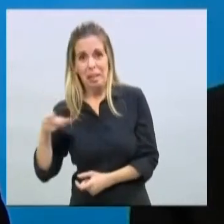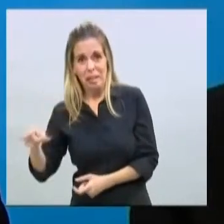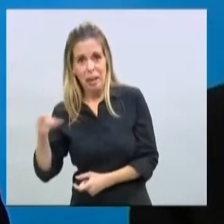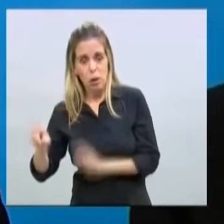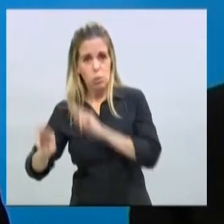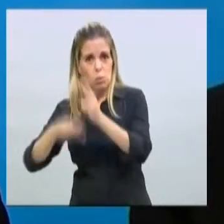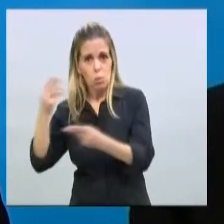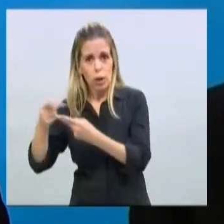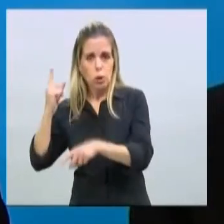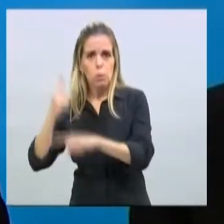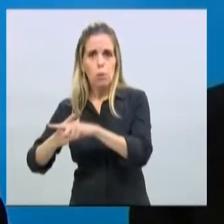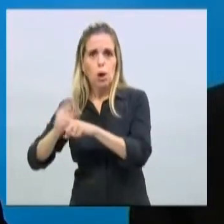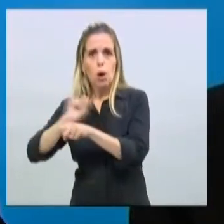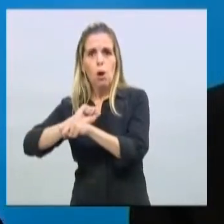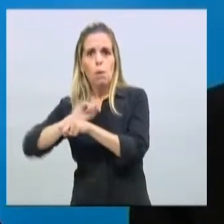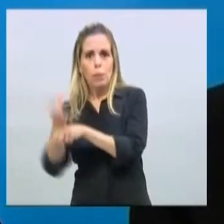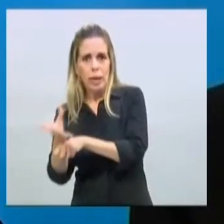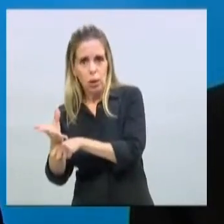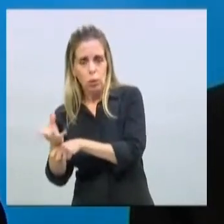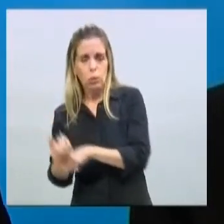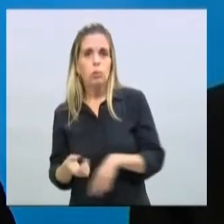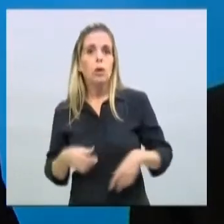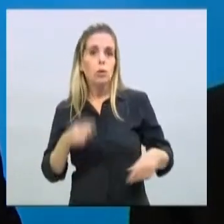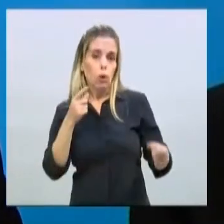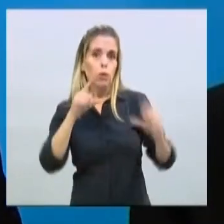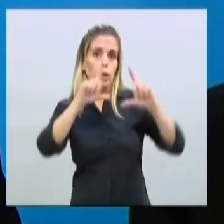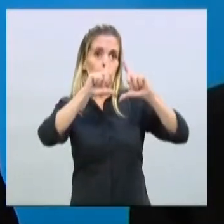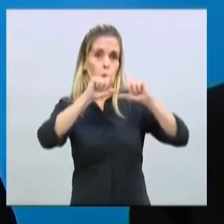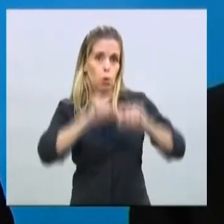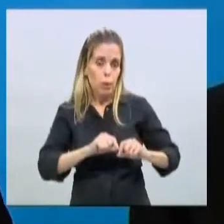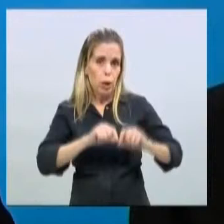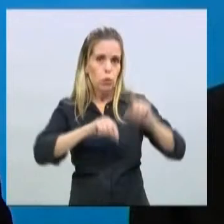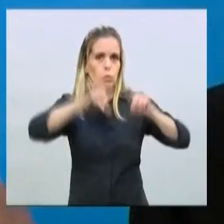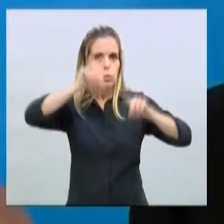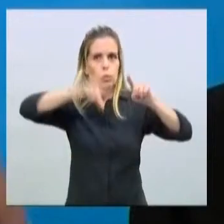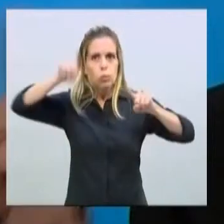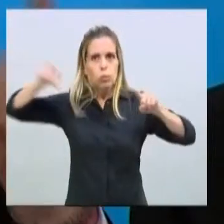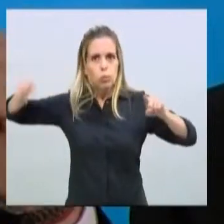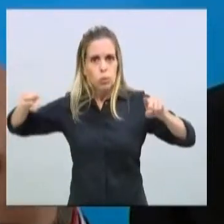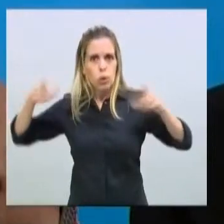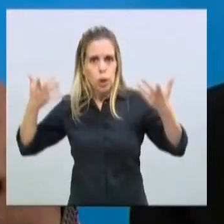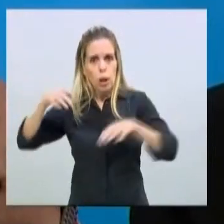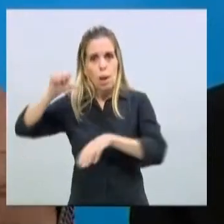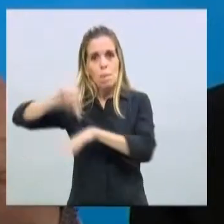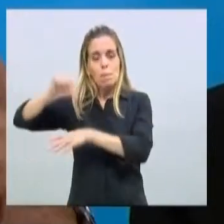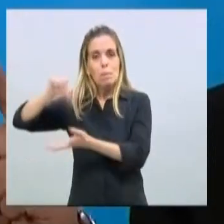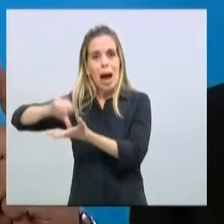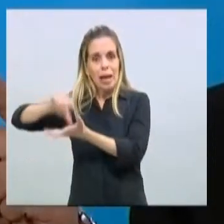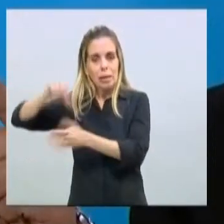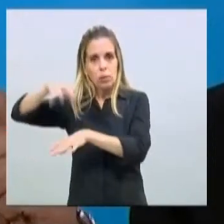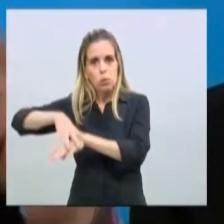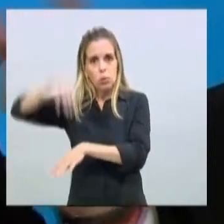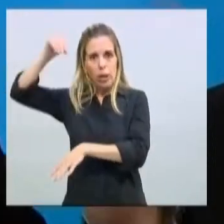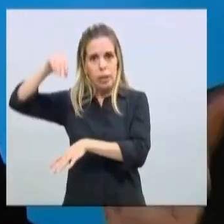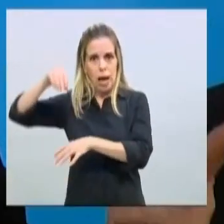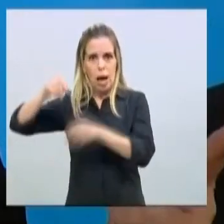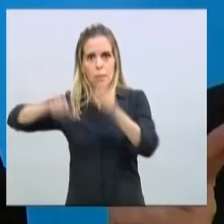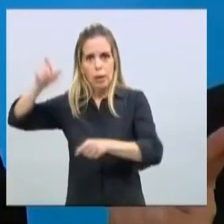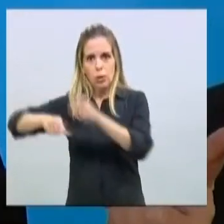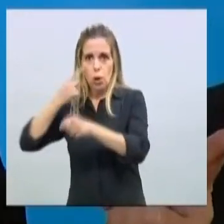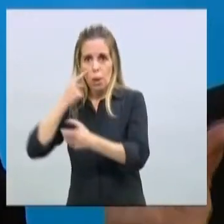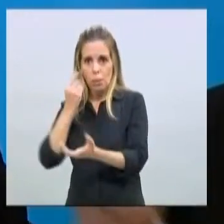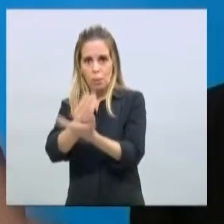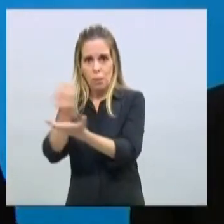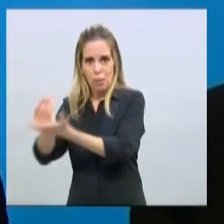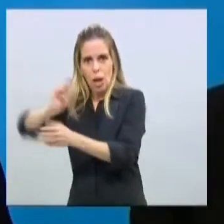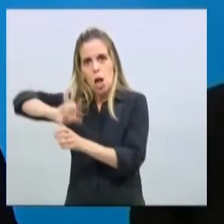218. En números relativos, Suecia en verdad tiene el doble de habitantes de Noruega. Tiene 10 millones de